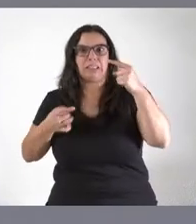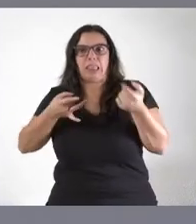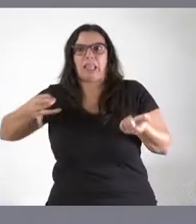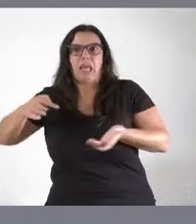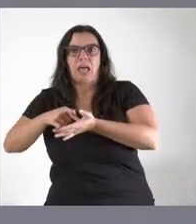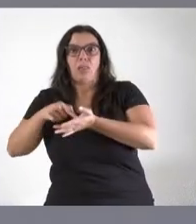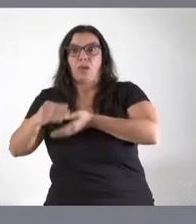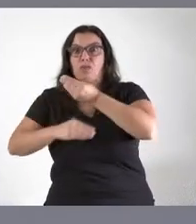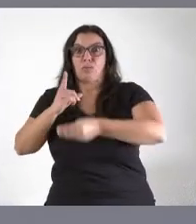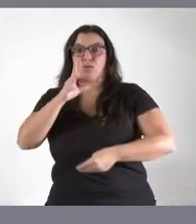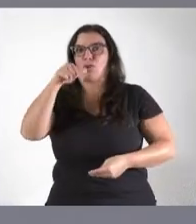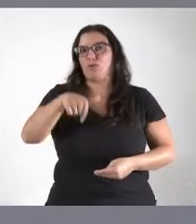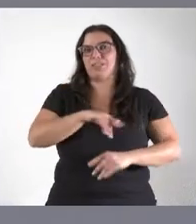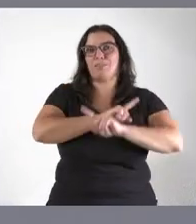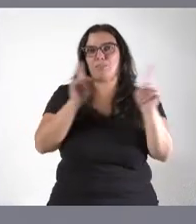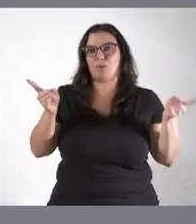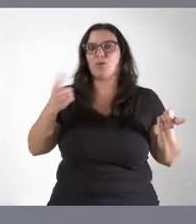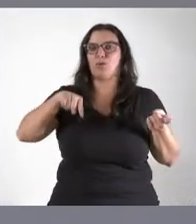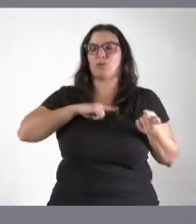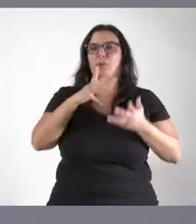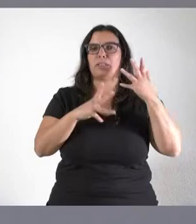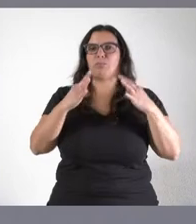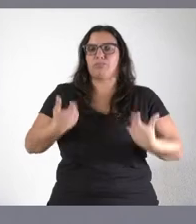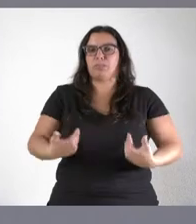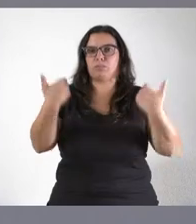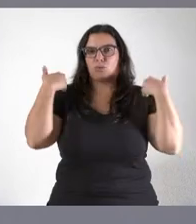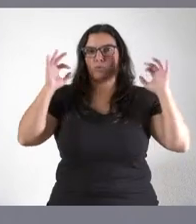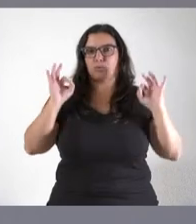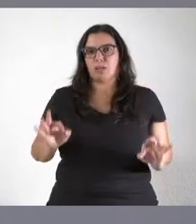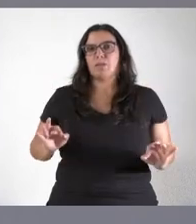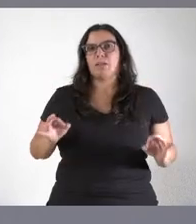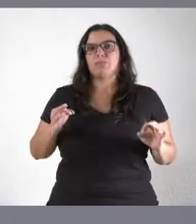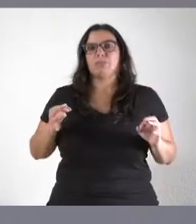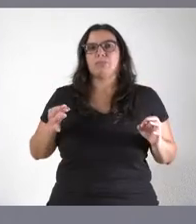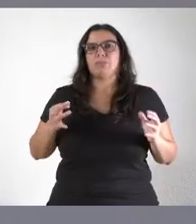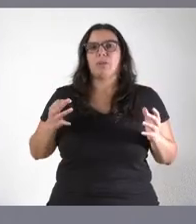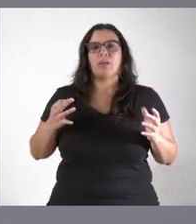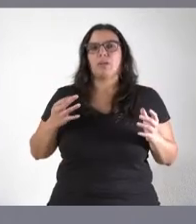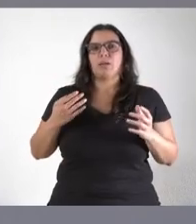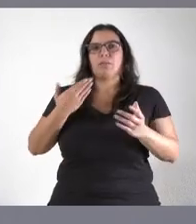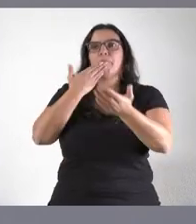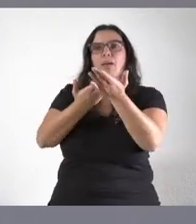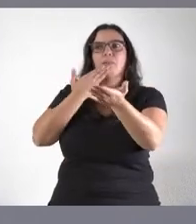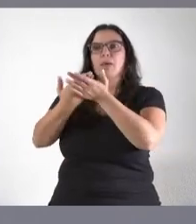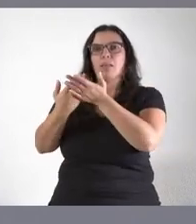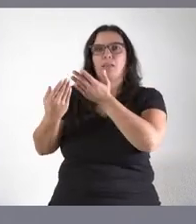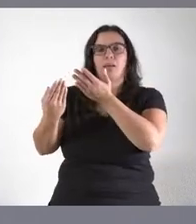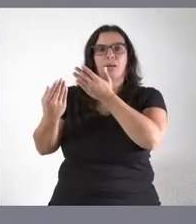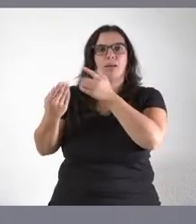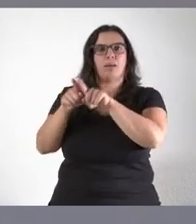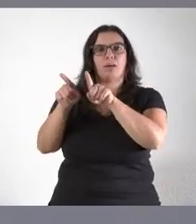lo hacemos en esta ocasión lanzar una administración responsable y que por tanto no acude de una forma